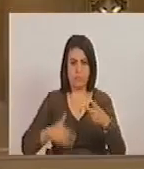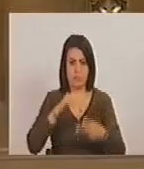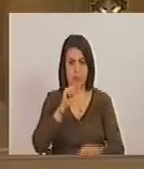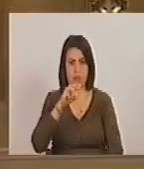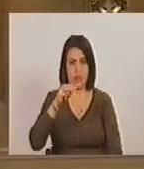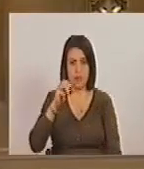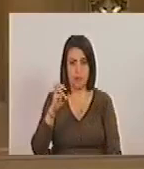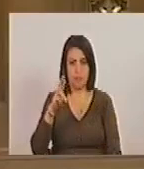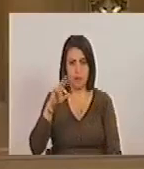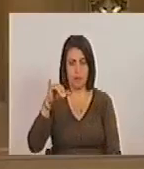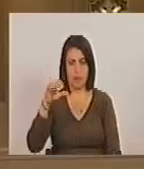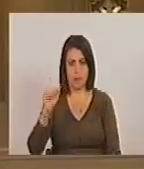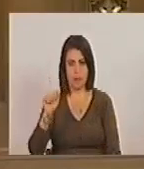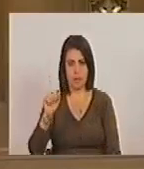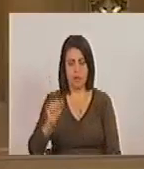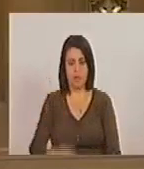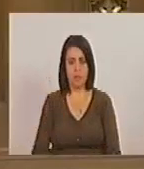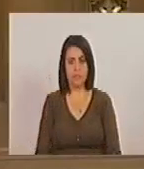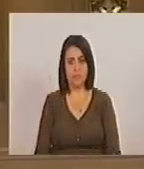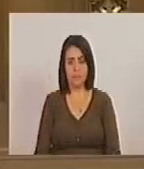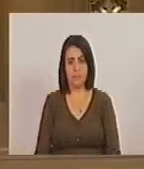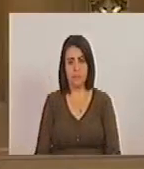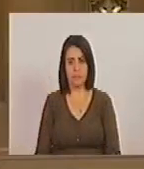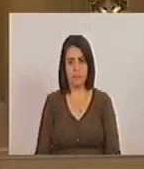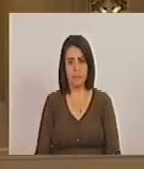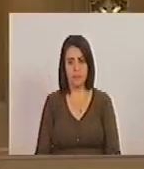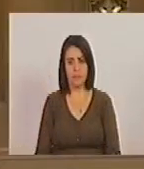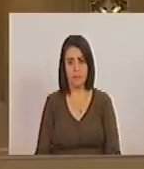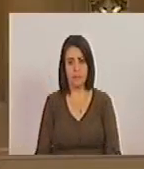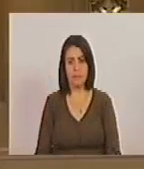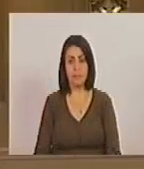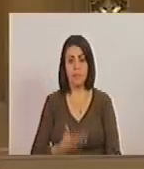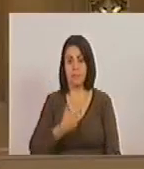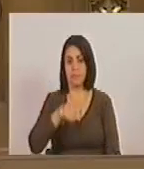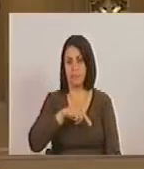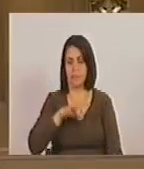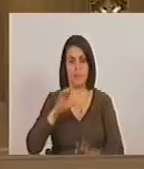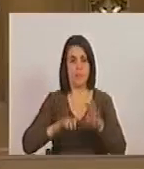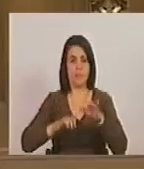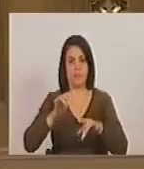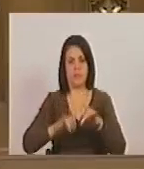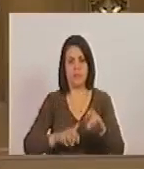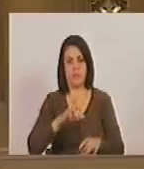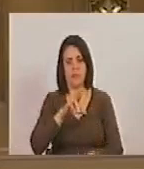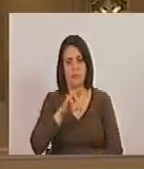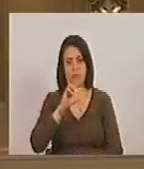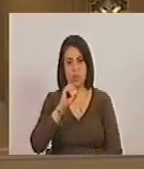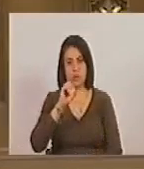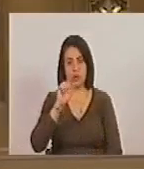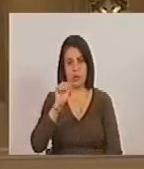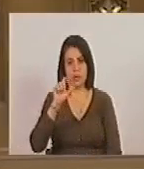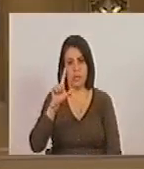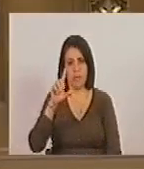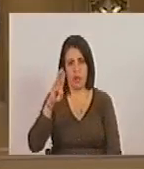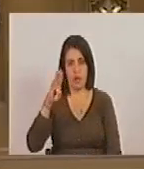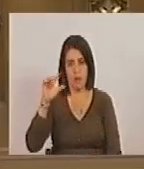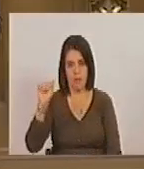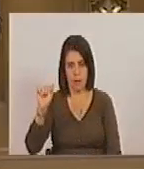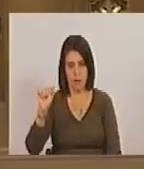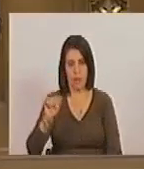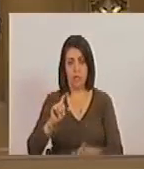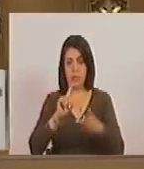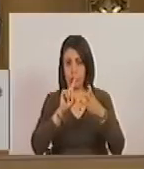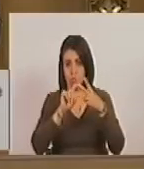América Valentina Pérez, a nuestra secretaria Rosaria Gil, primera secretaria, y